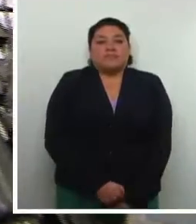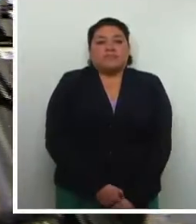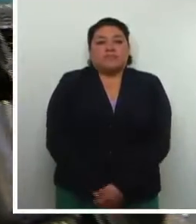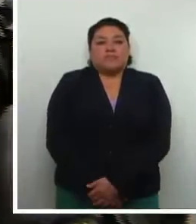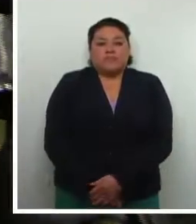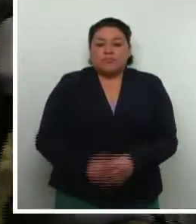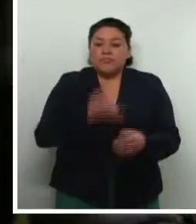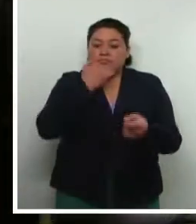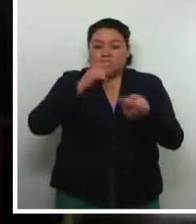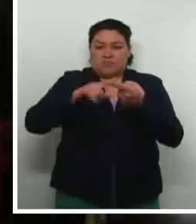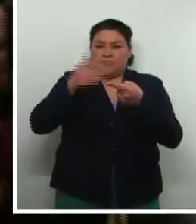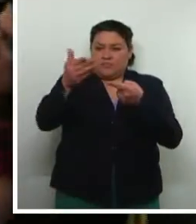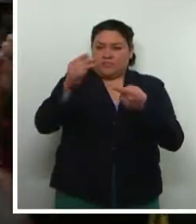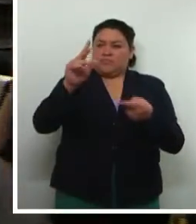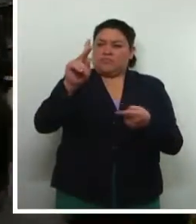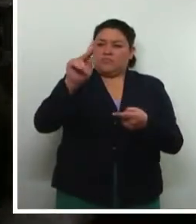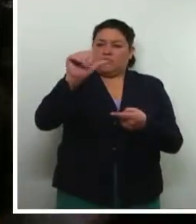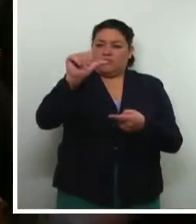Patricia Ruiz.